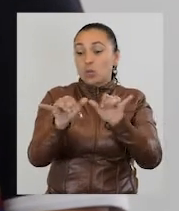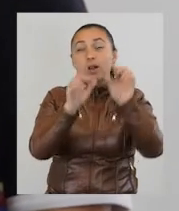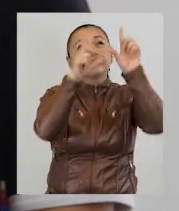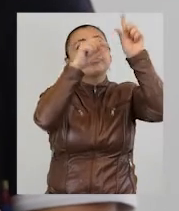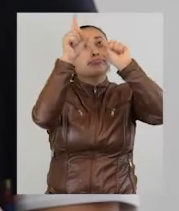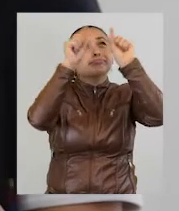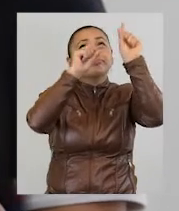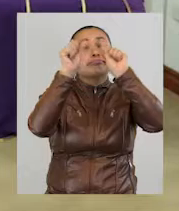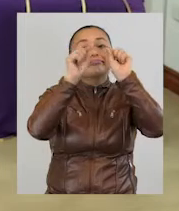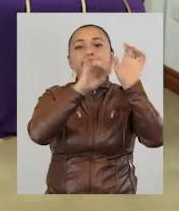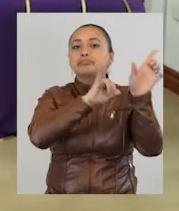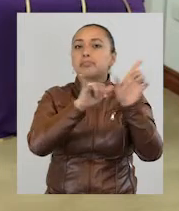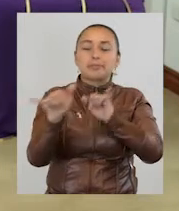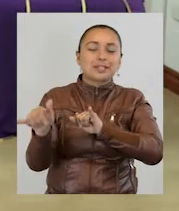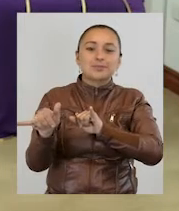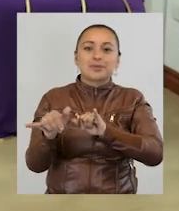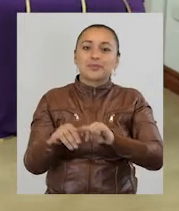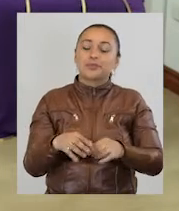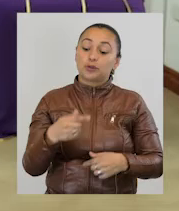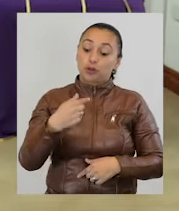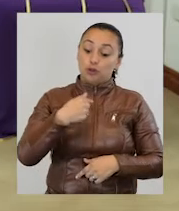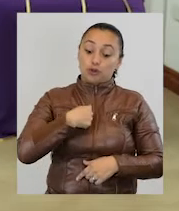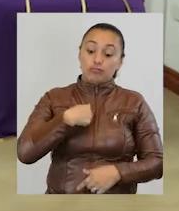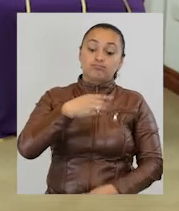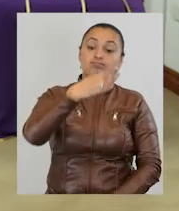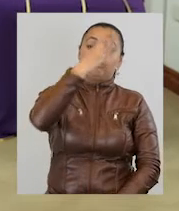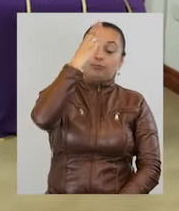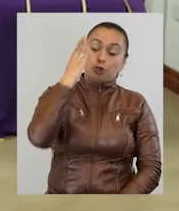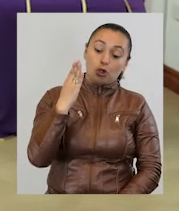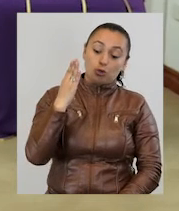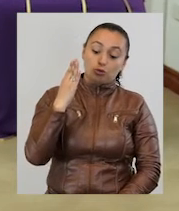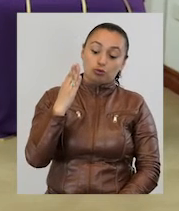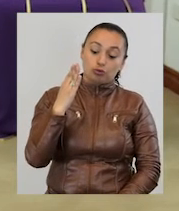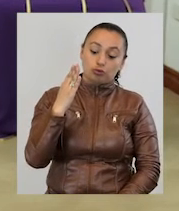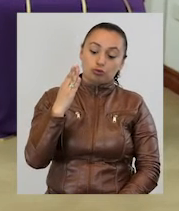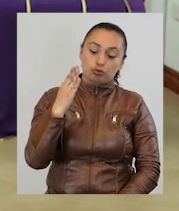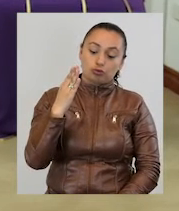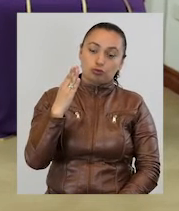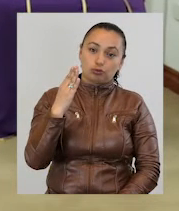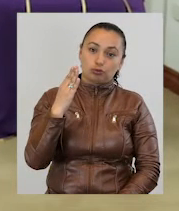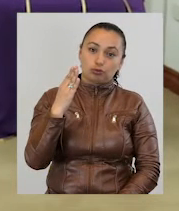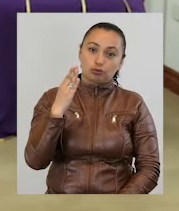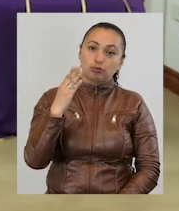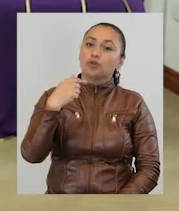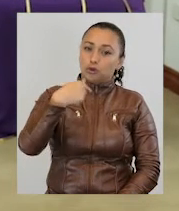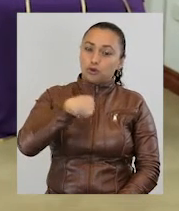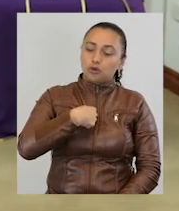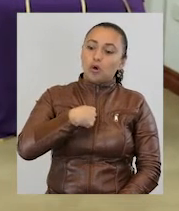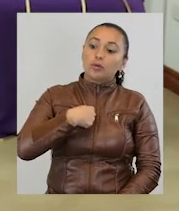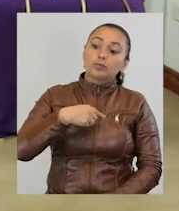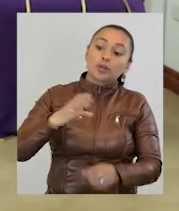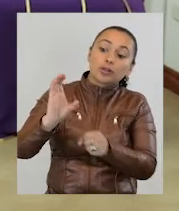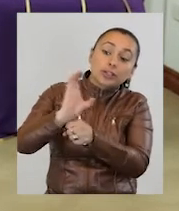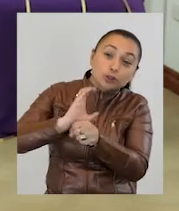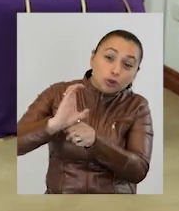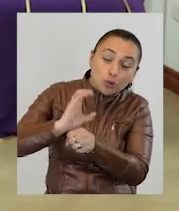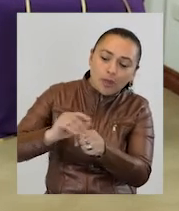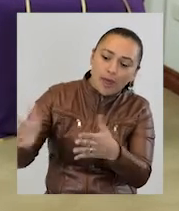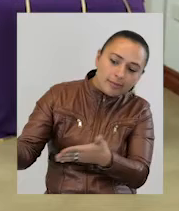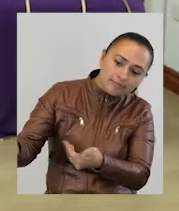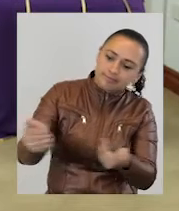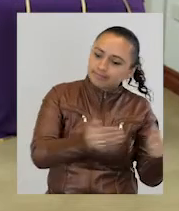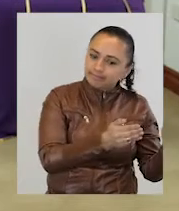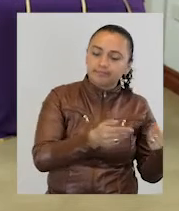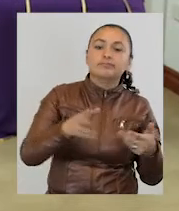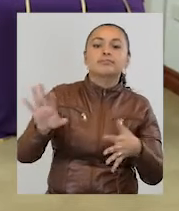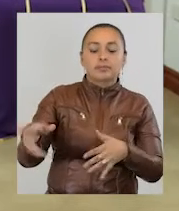tuvo por justo. Entonces le dijo: yo soy el Señor, el que te sacó de la ciudad de los